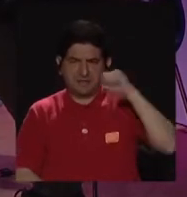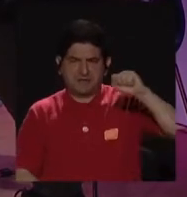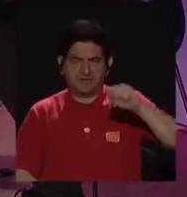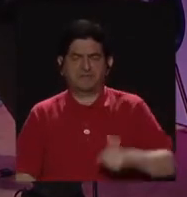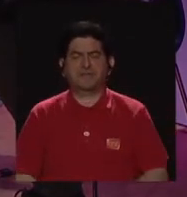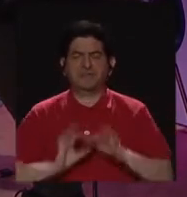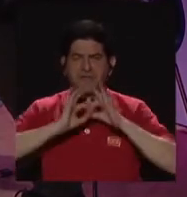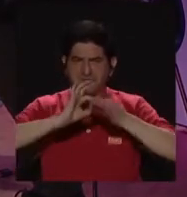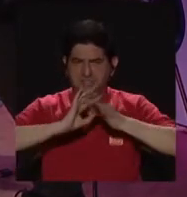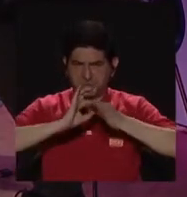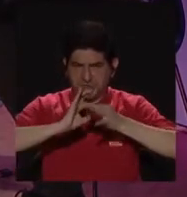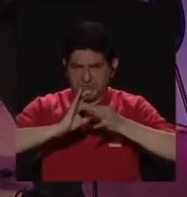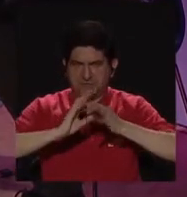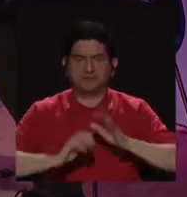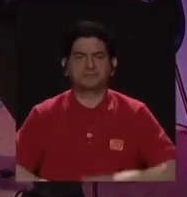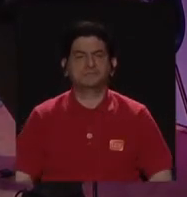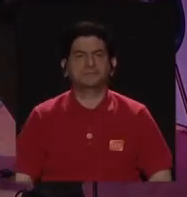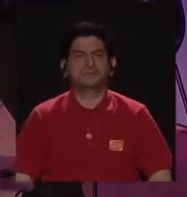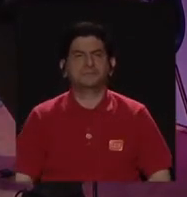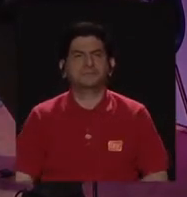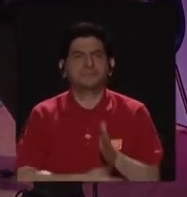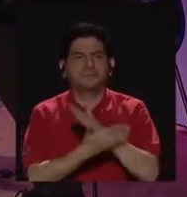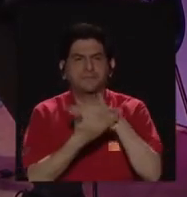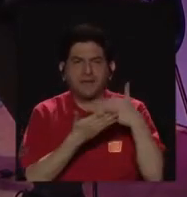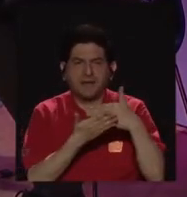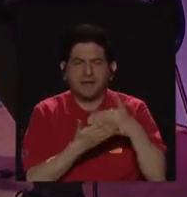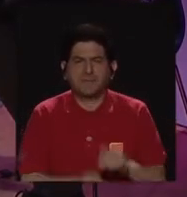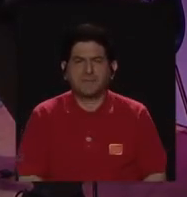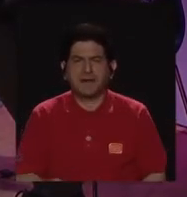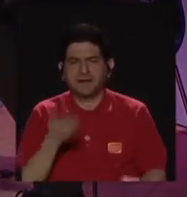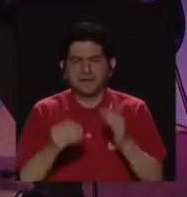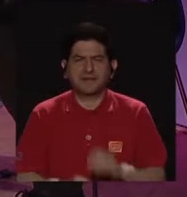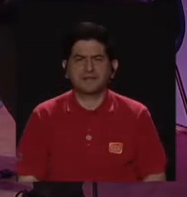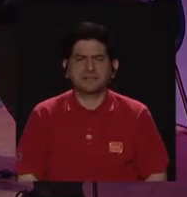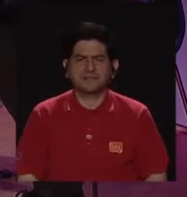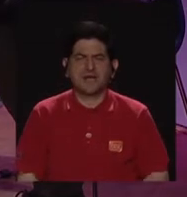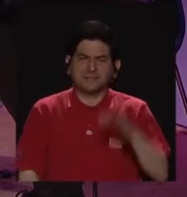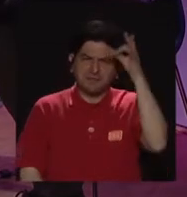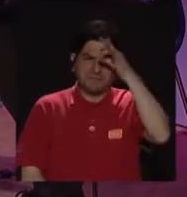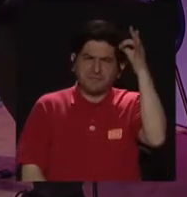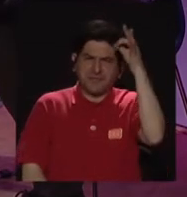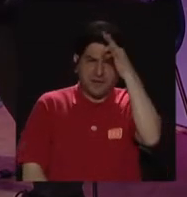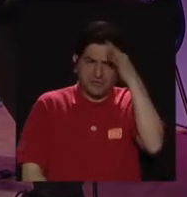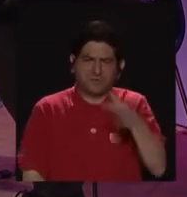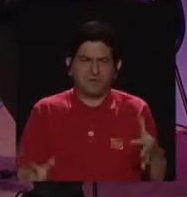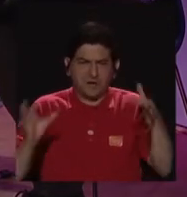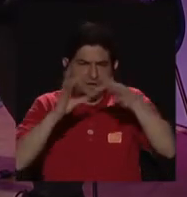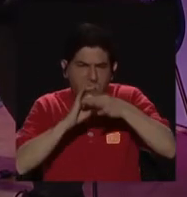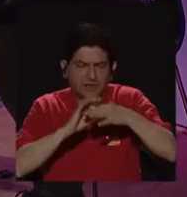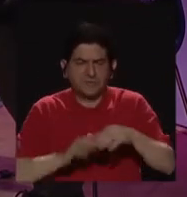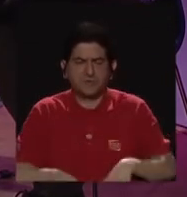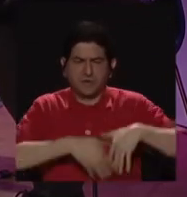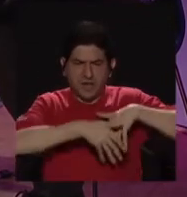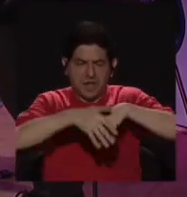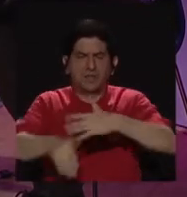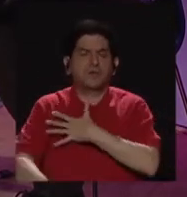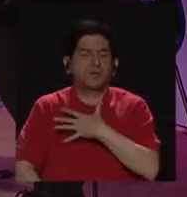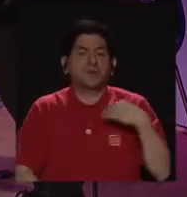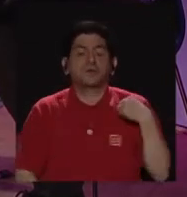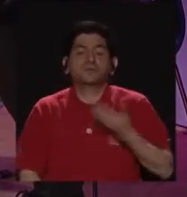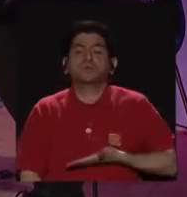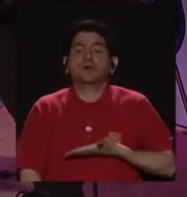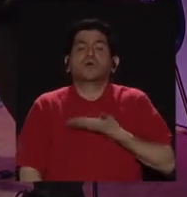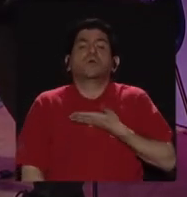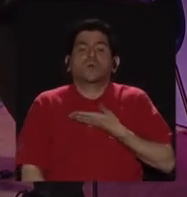y bueno en el aspecto más propiamente metafísico de lo filosófico de la marcha me agrada el orgullo